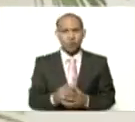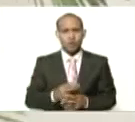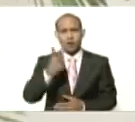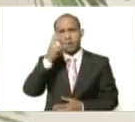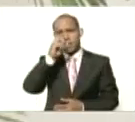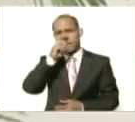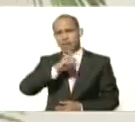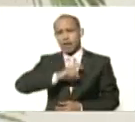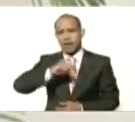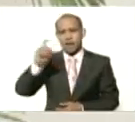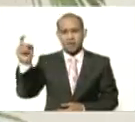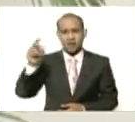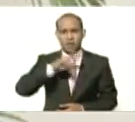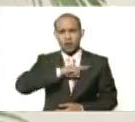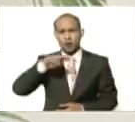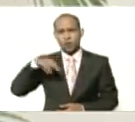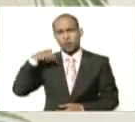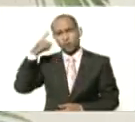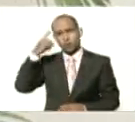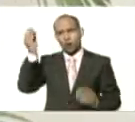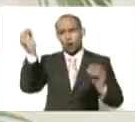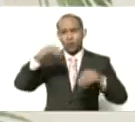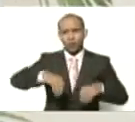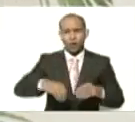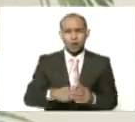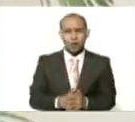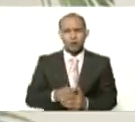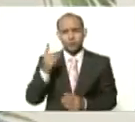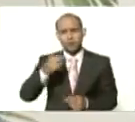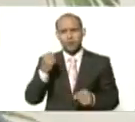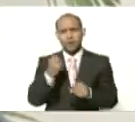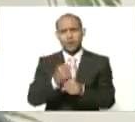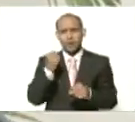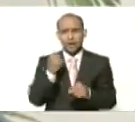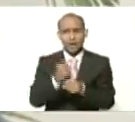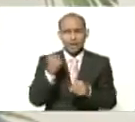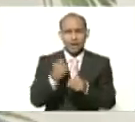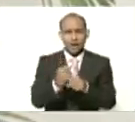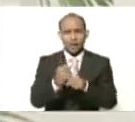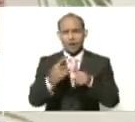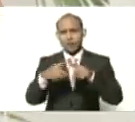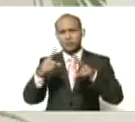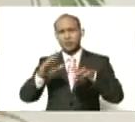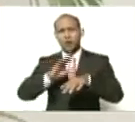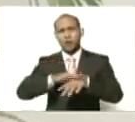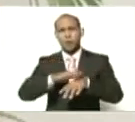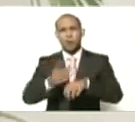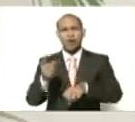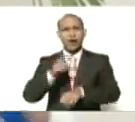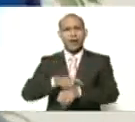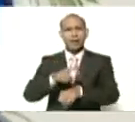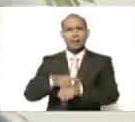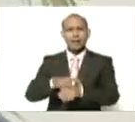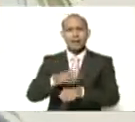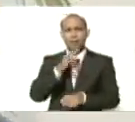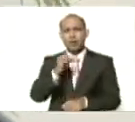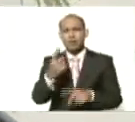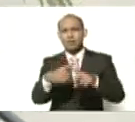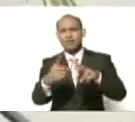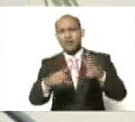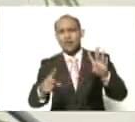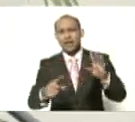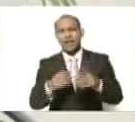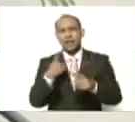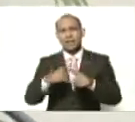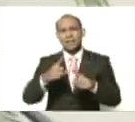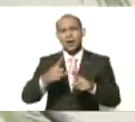aniversario de nuestra cooperación que debemos trabajar distinto, porque los tiempos son distintos, pero los principios